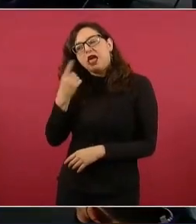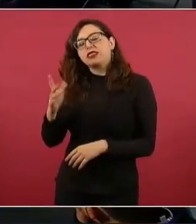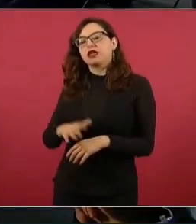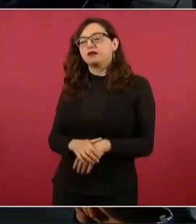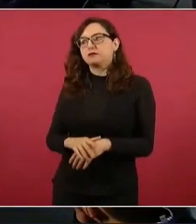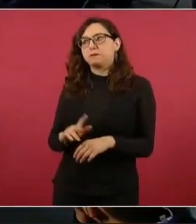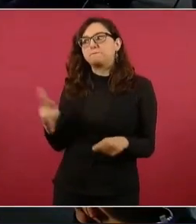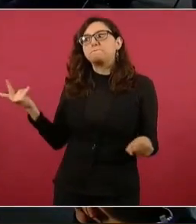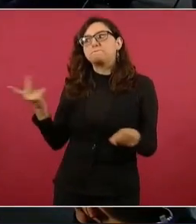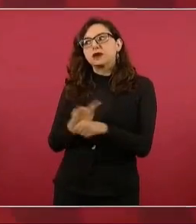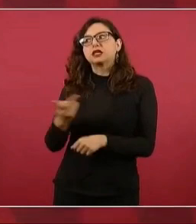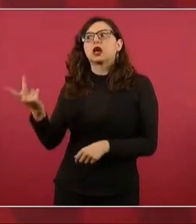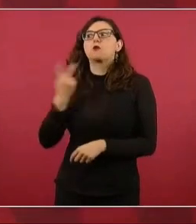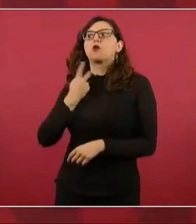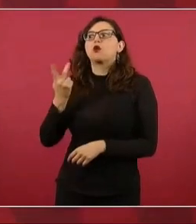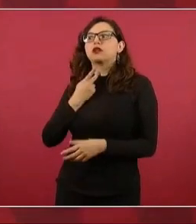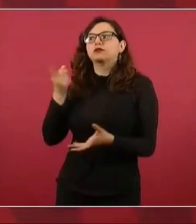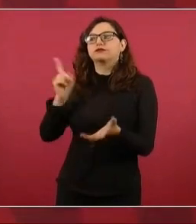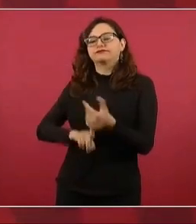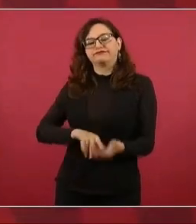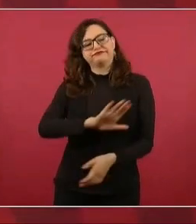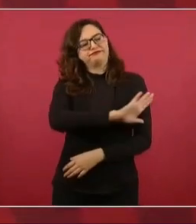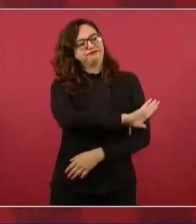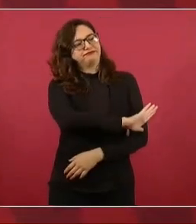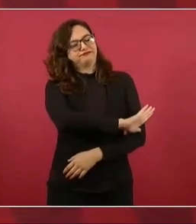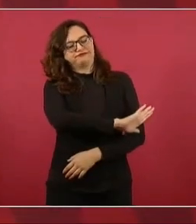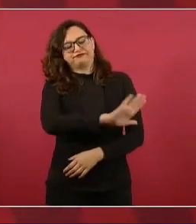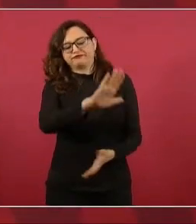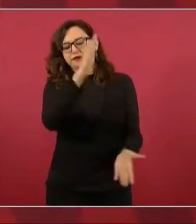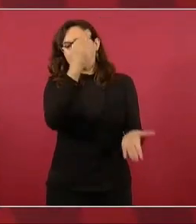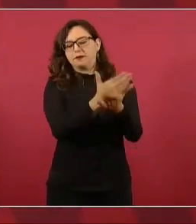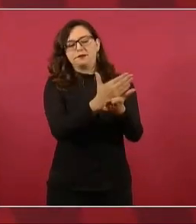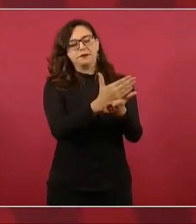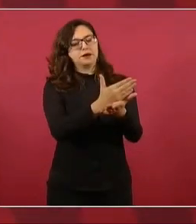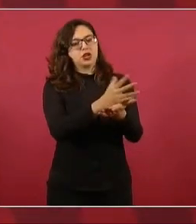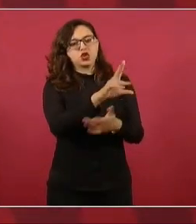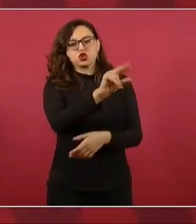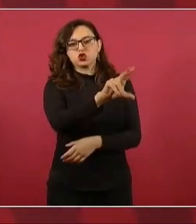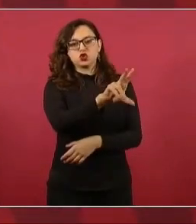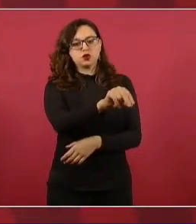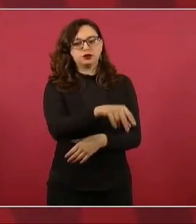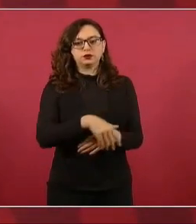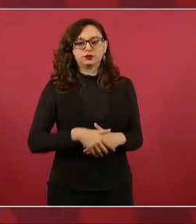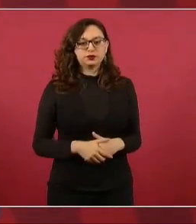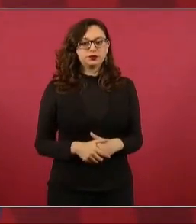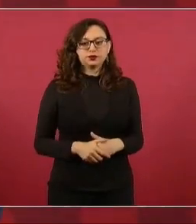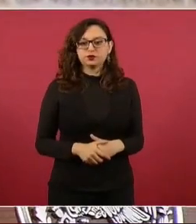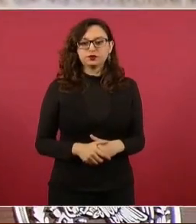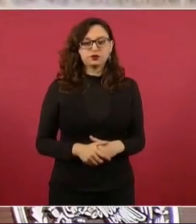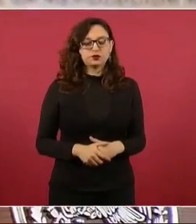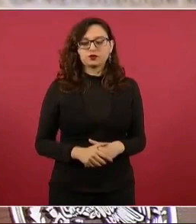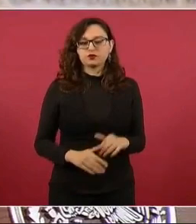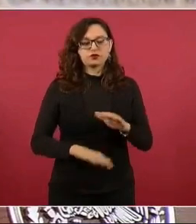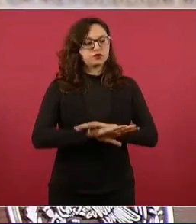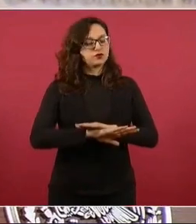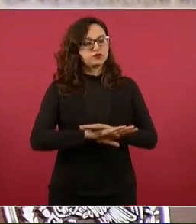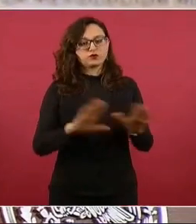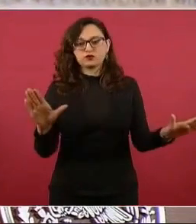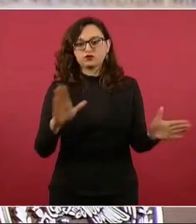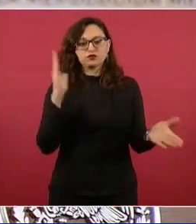está pasando esto, párate, no, eso no, de eso no